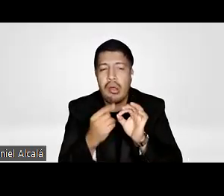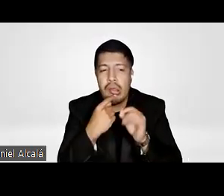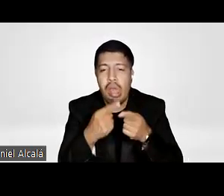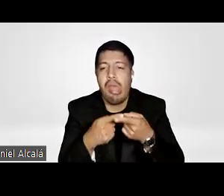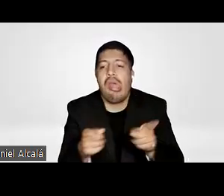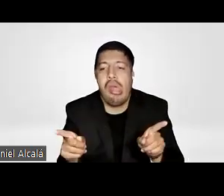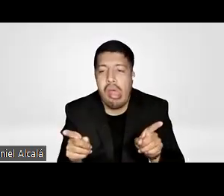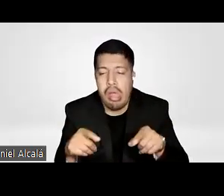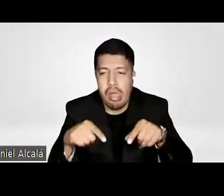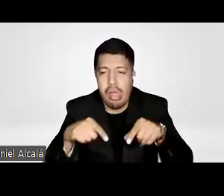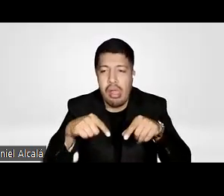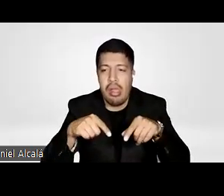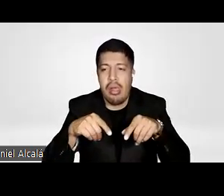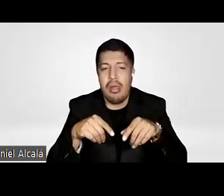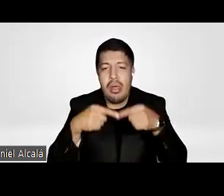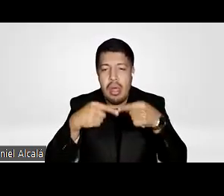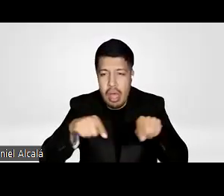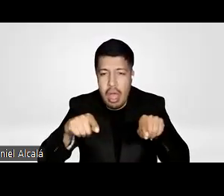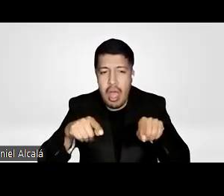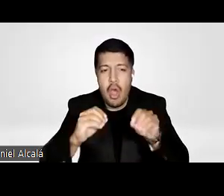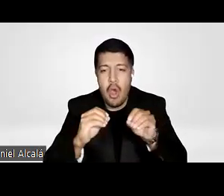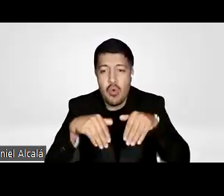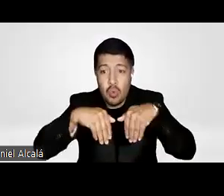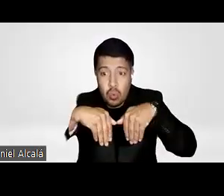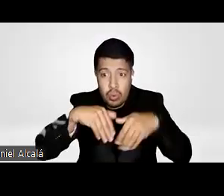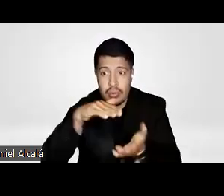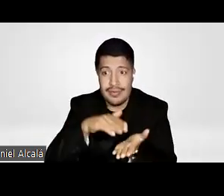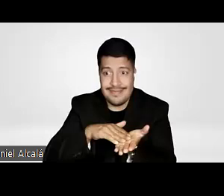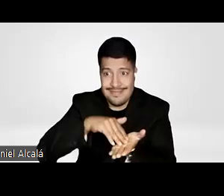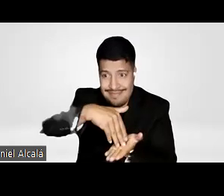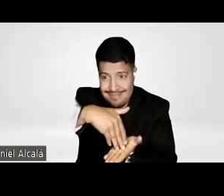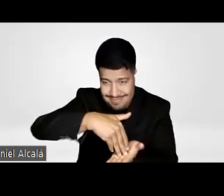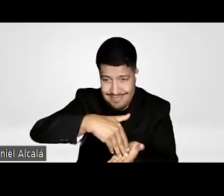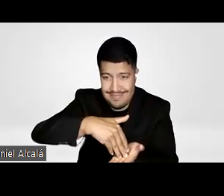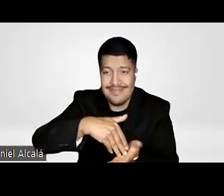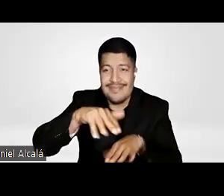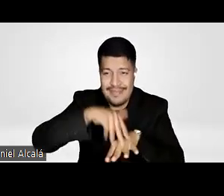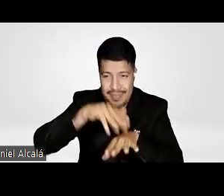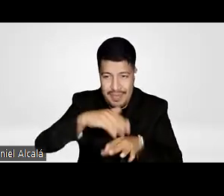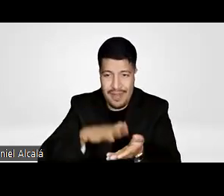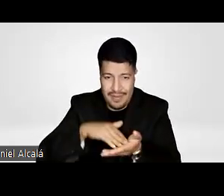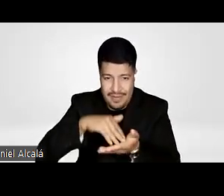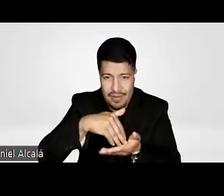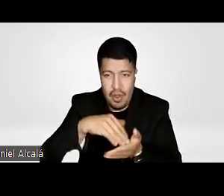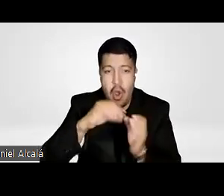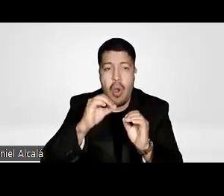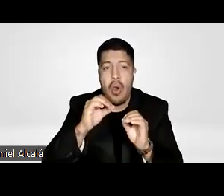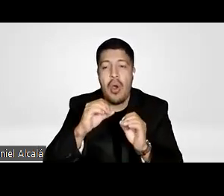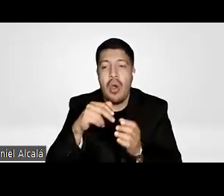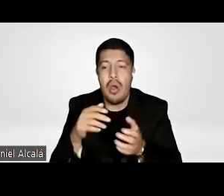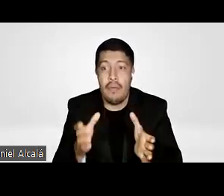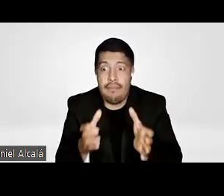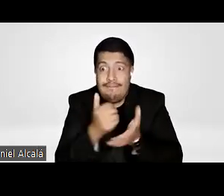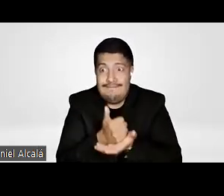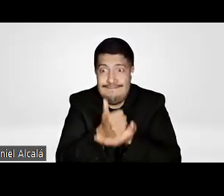derecho, que haga puntas, también son signos de alarma. O que haga opistótonos o reflejo laberíntico extensor,